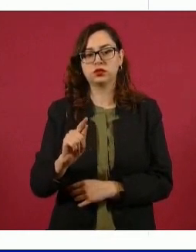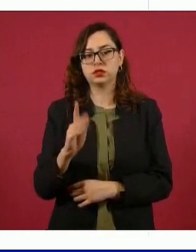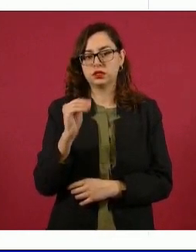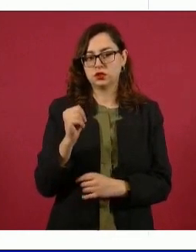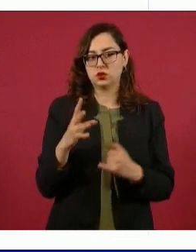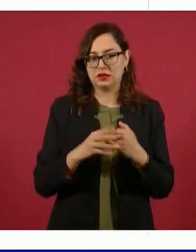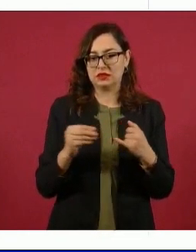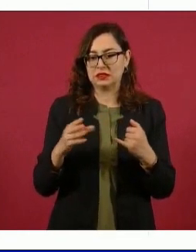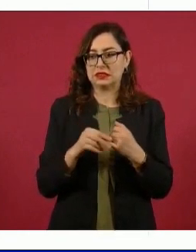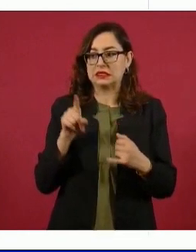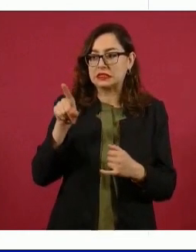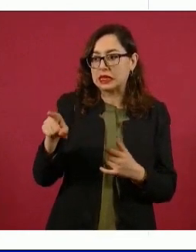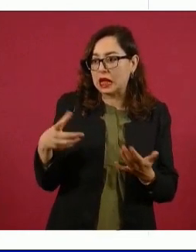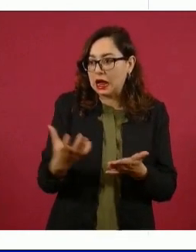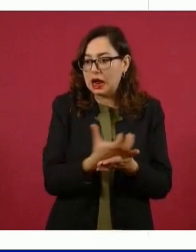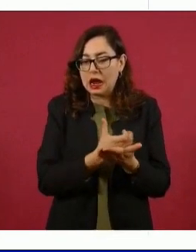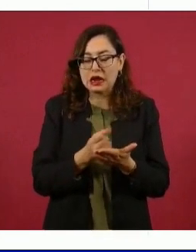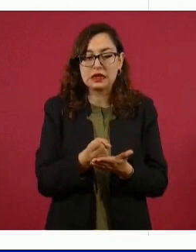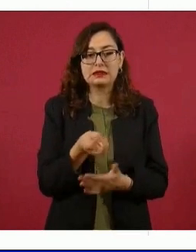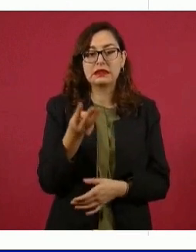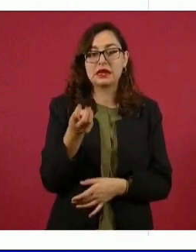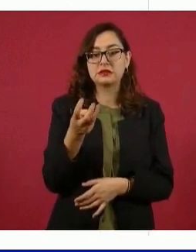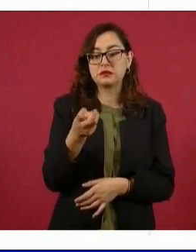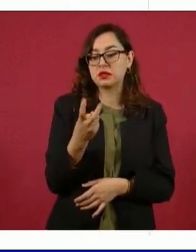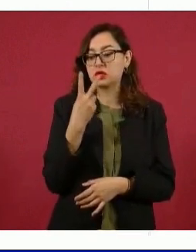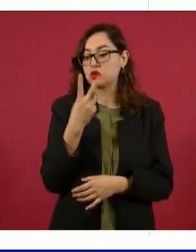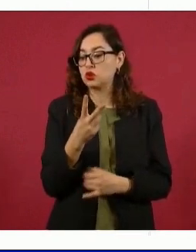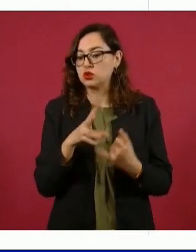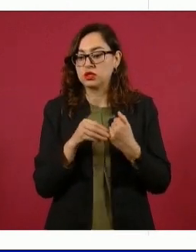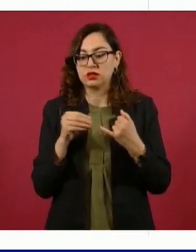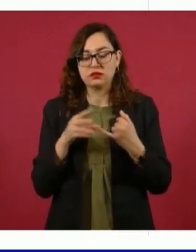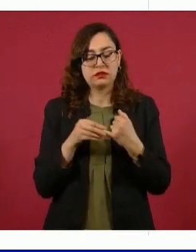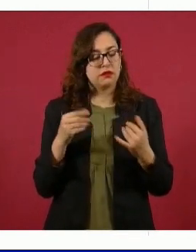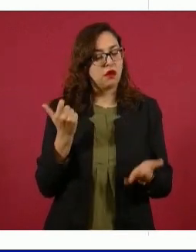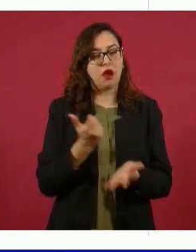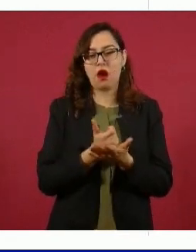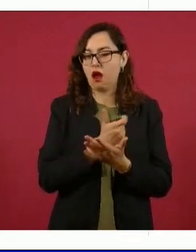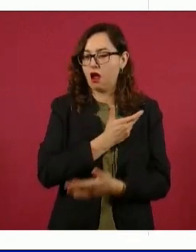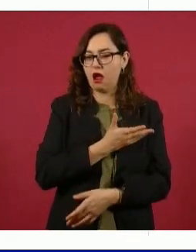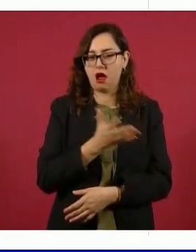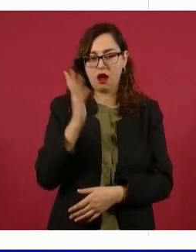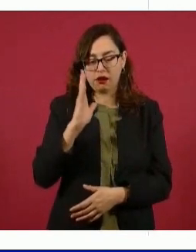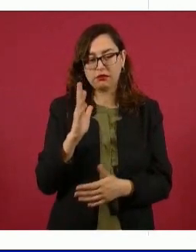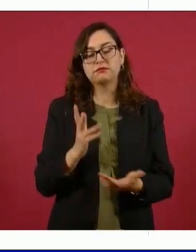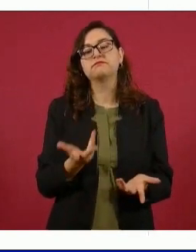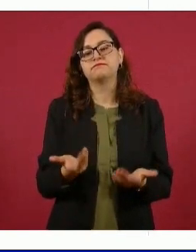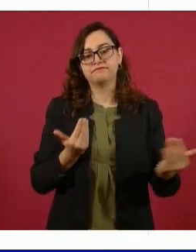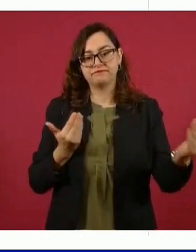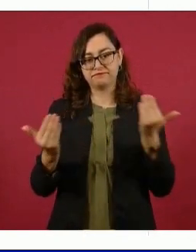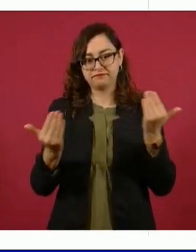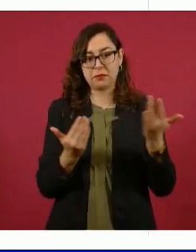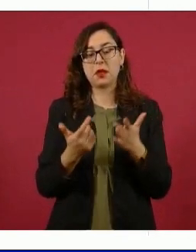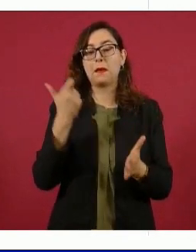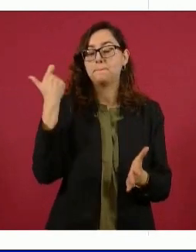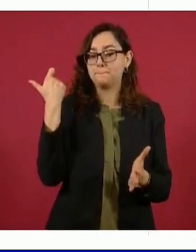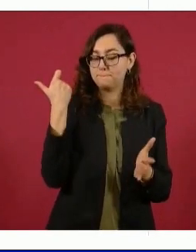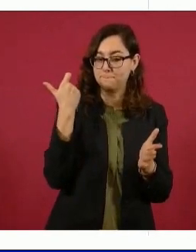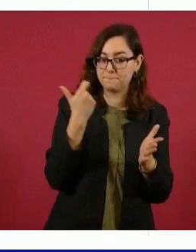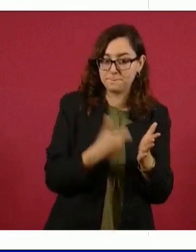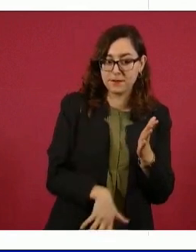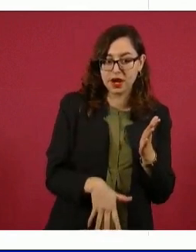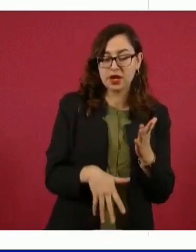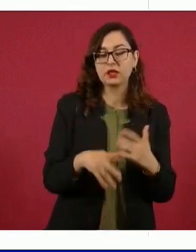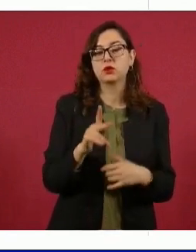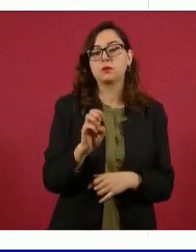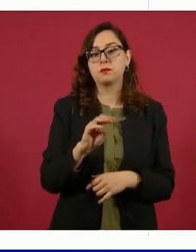79 centavos y un margen de 3 pesos con 2 centavos, es la opción más cara. Y la más económica, como un referente, es